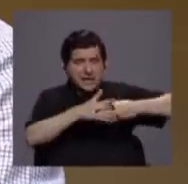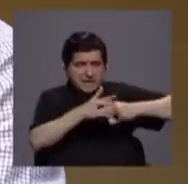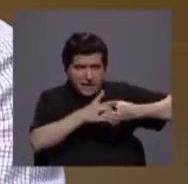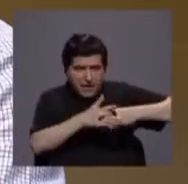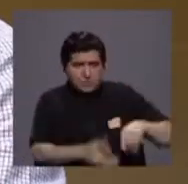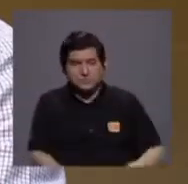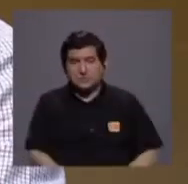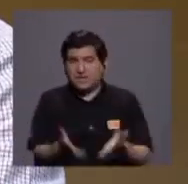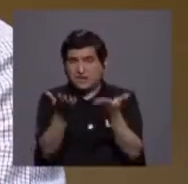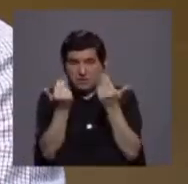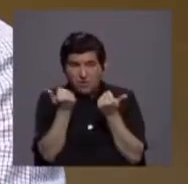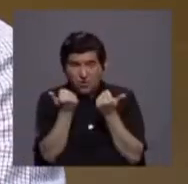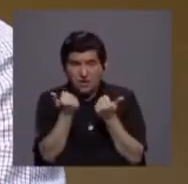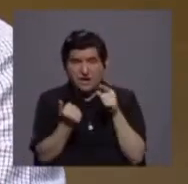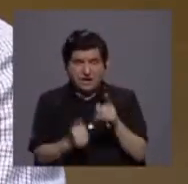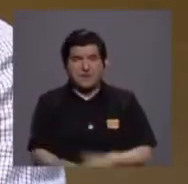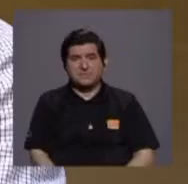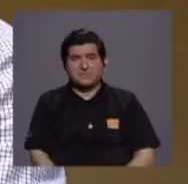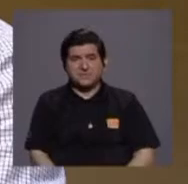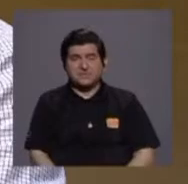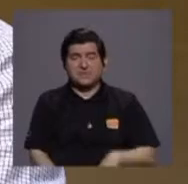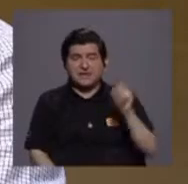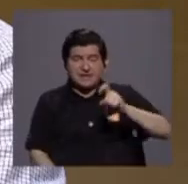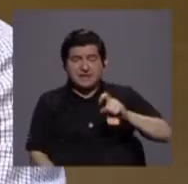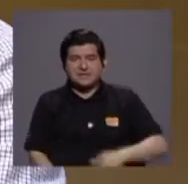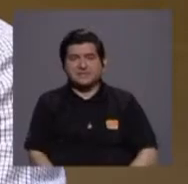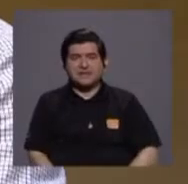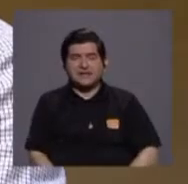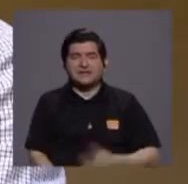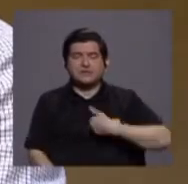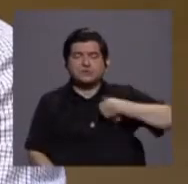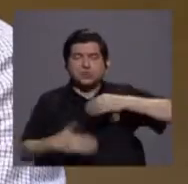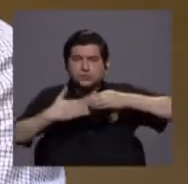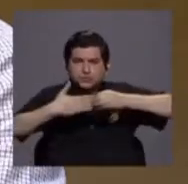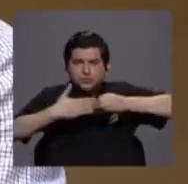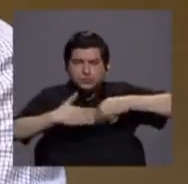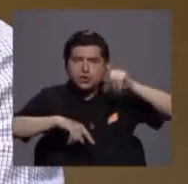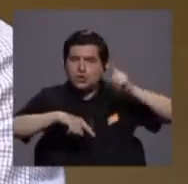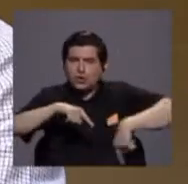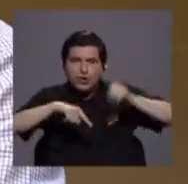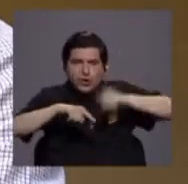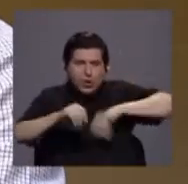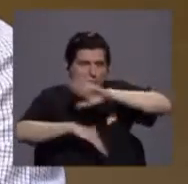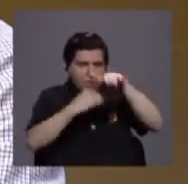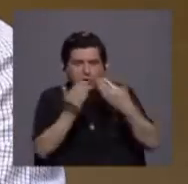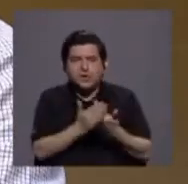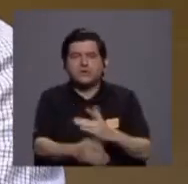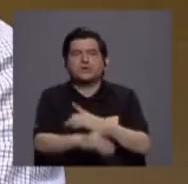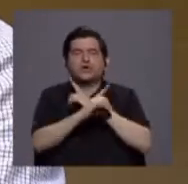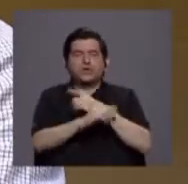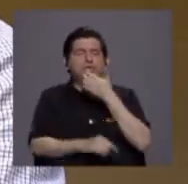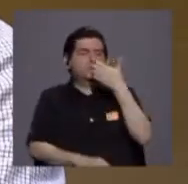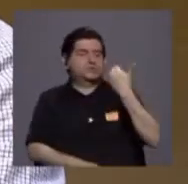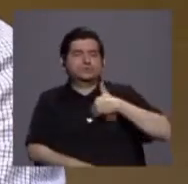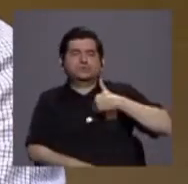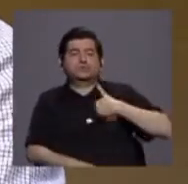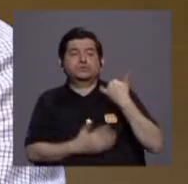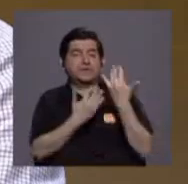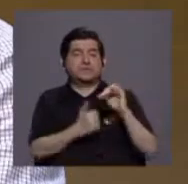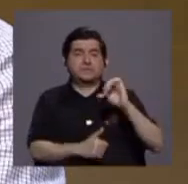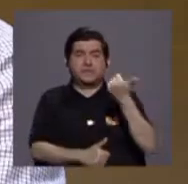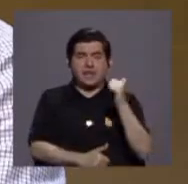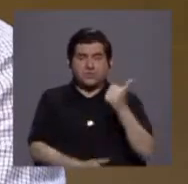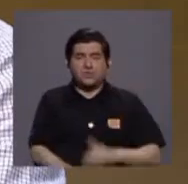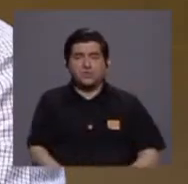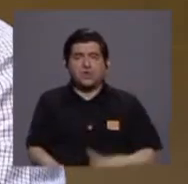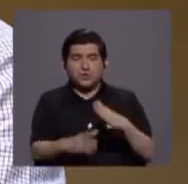Y si no queremos esa solución nuclear, tenemos que empezar a ceder. No es posible que todos defendamos nuestros privilegios esperando que los demás van